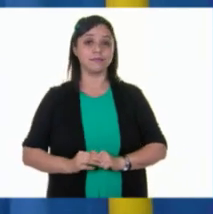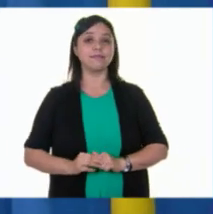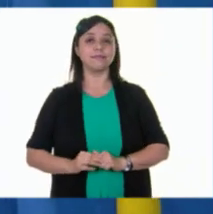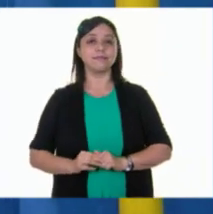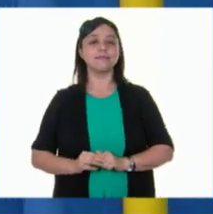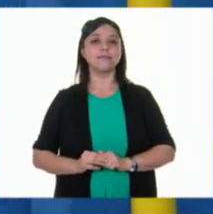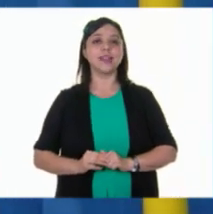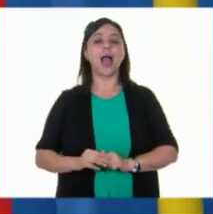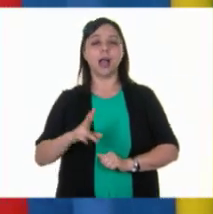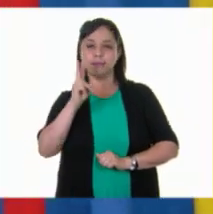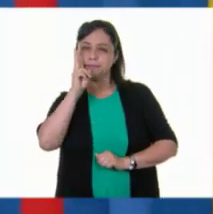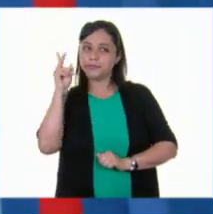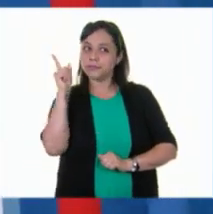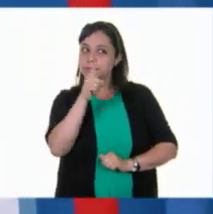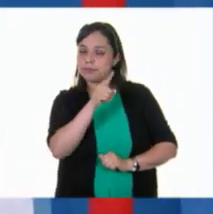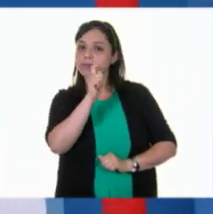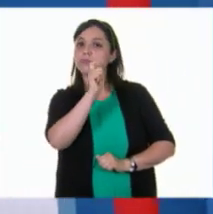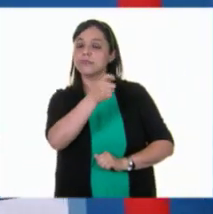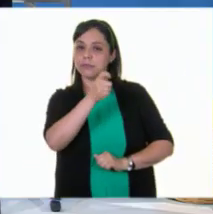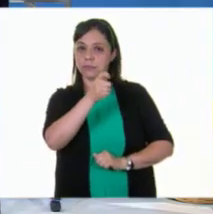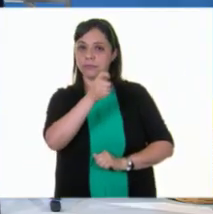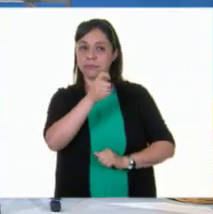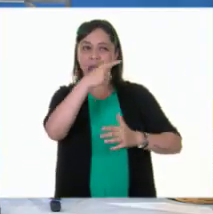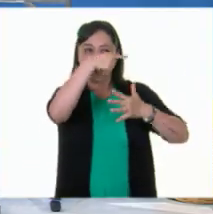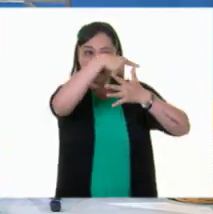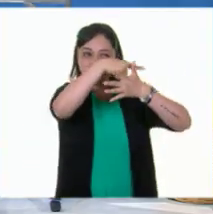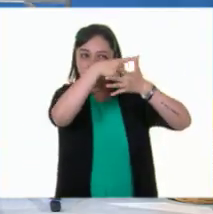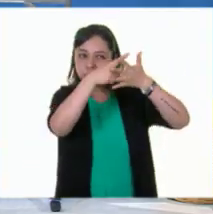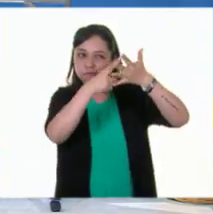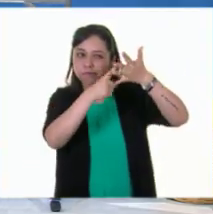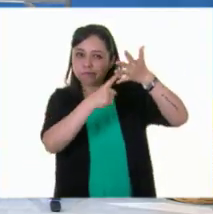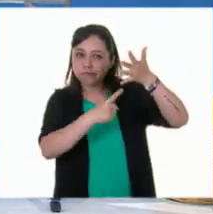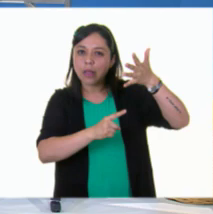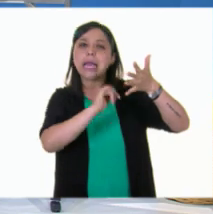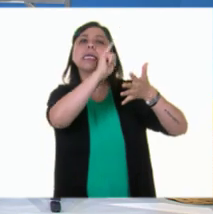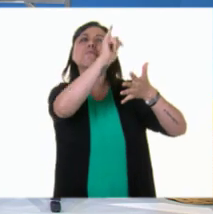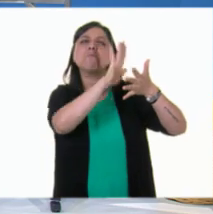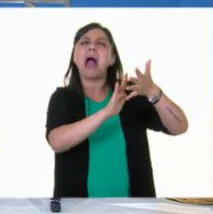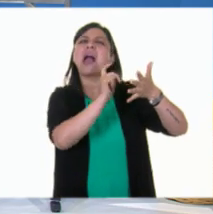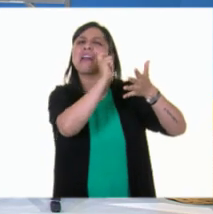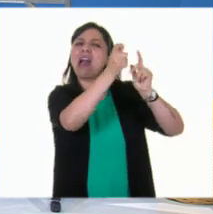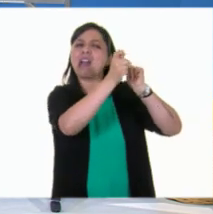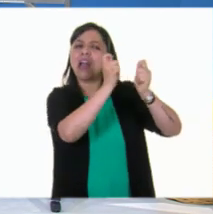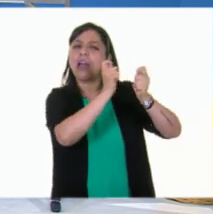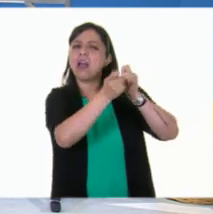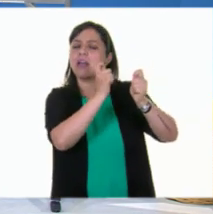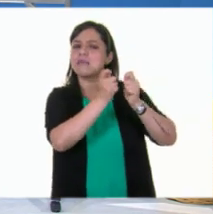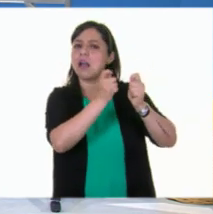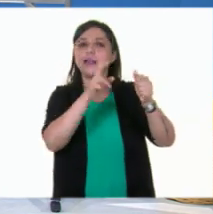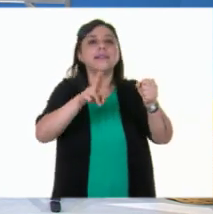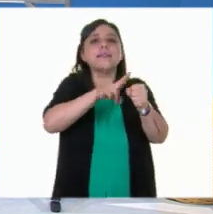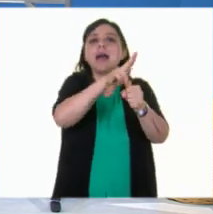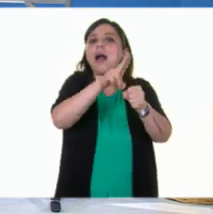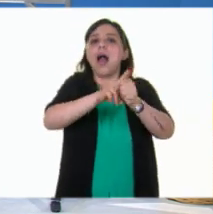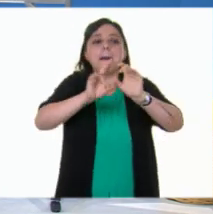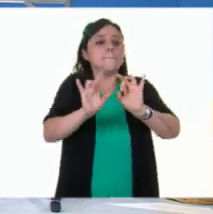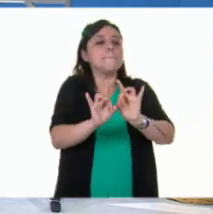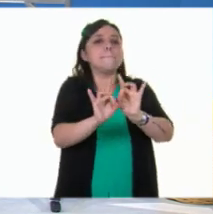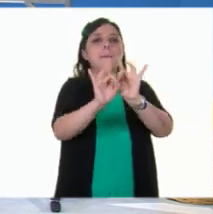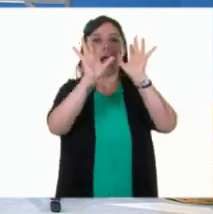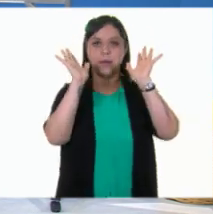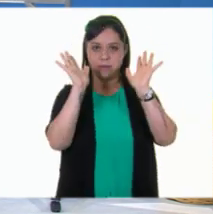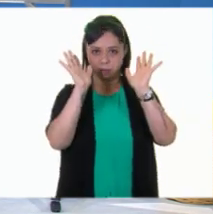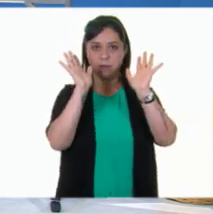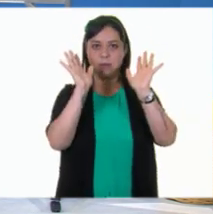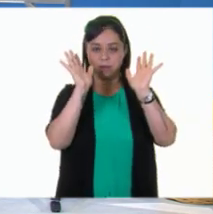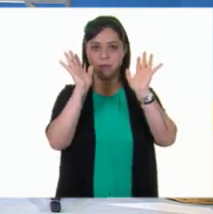como estamos observando, todas estas son imágenes de fenómenos naturales. Naturales. Pero todavía